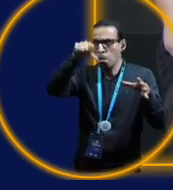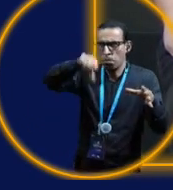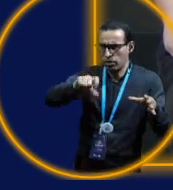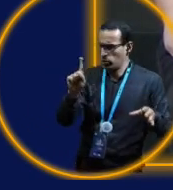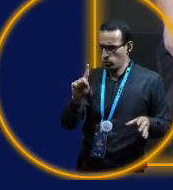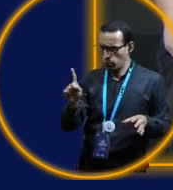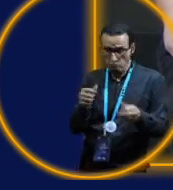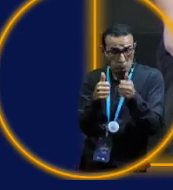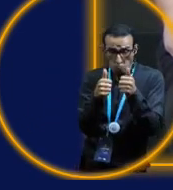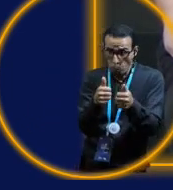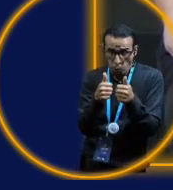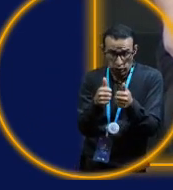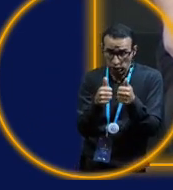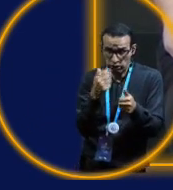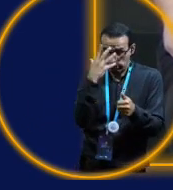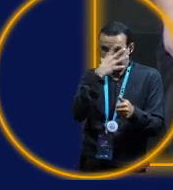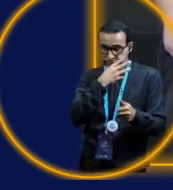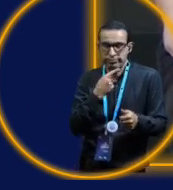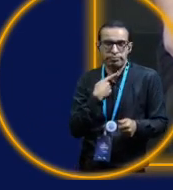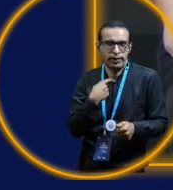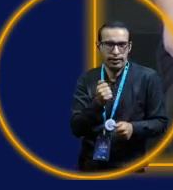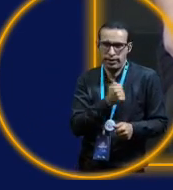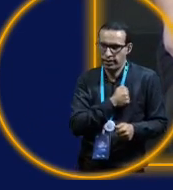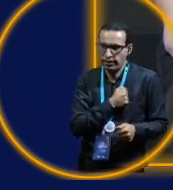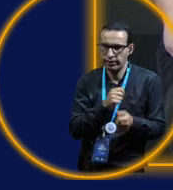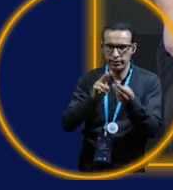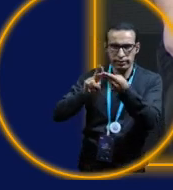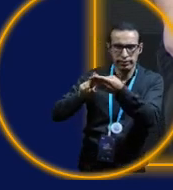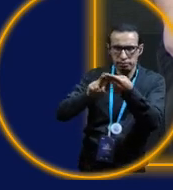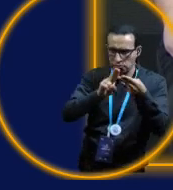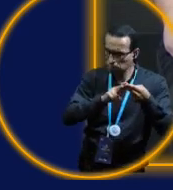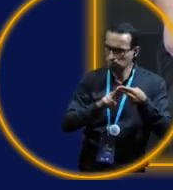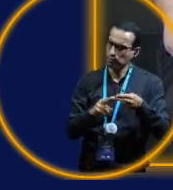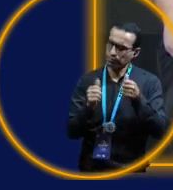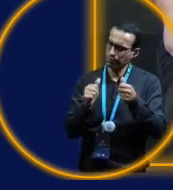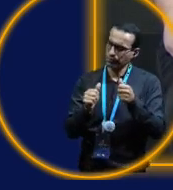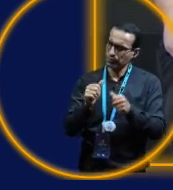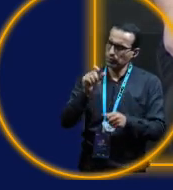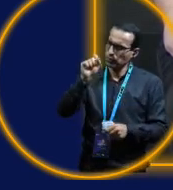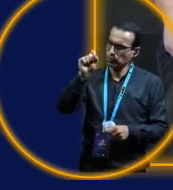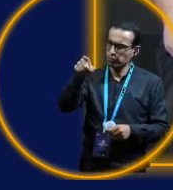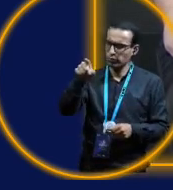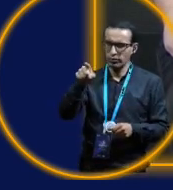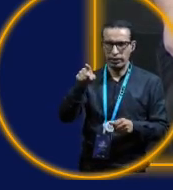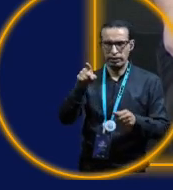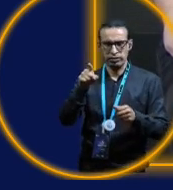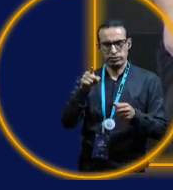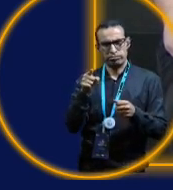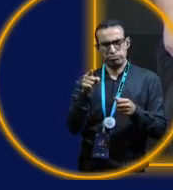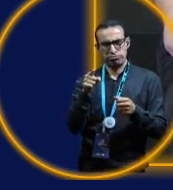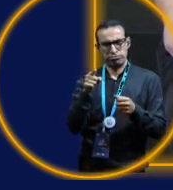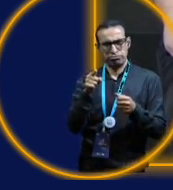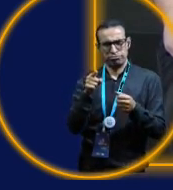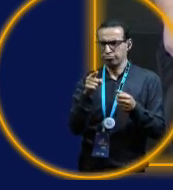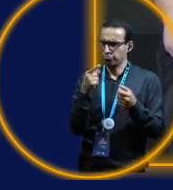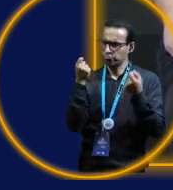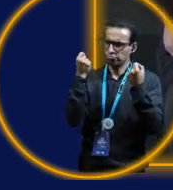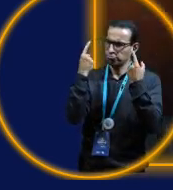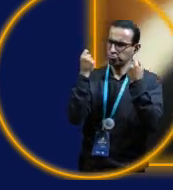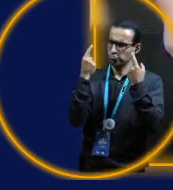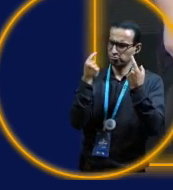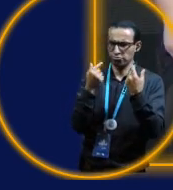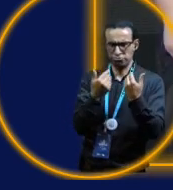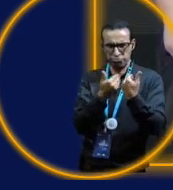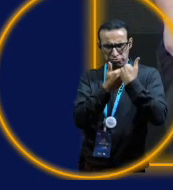canción que escuchamos fue buena me encanta haber conocido estos artistas sin embargo es su responsabilidad ustedes